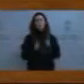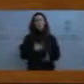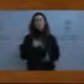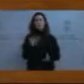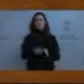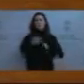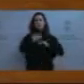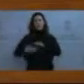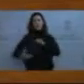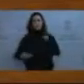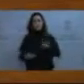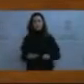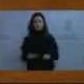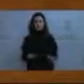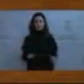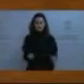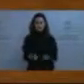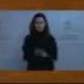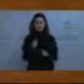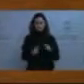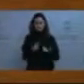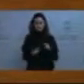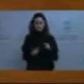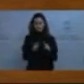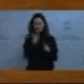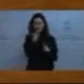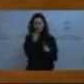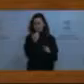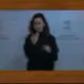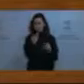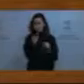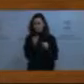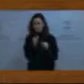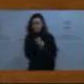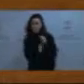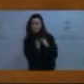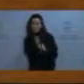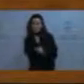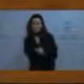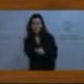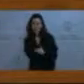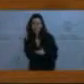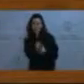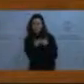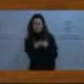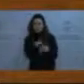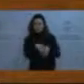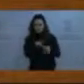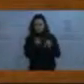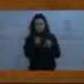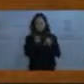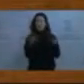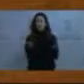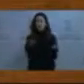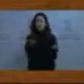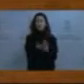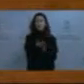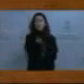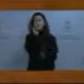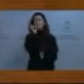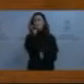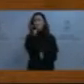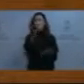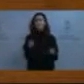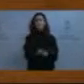plazos. No estamos ya pasada la mitad de la legislatura hablando de qué vamos a hacer y estamos en borradores, porque entonces iremos bastante mal. O, por ejemplo, como en Valenciana, que se